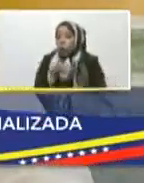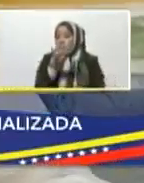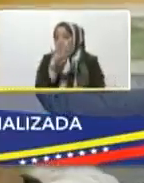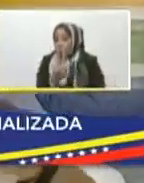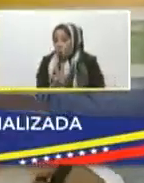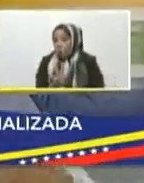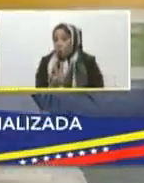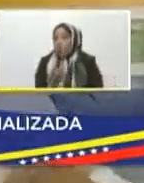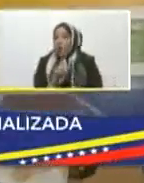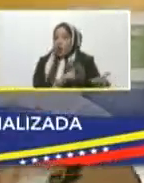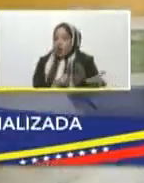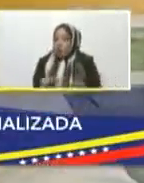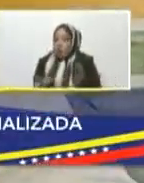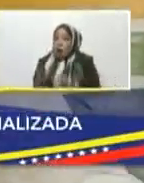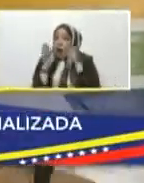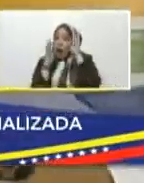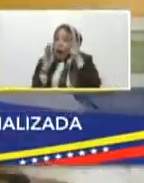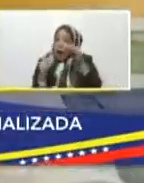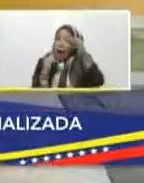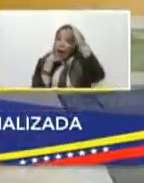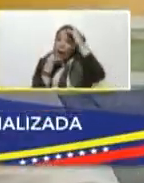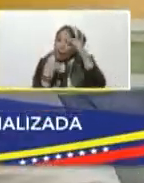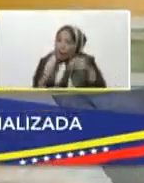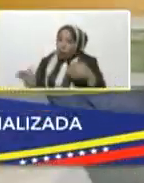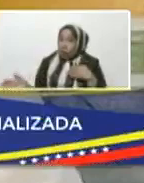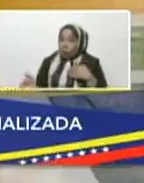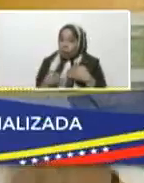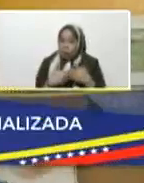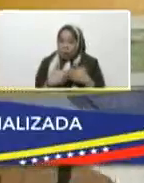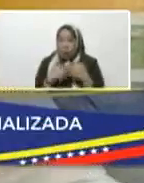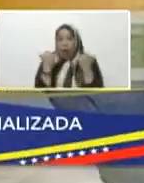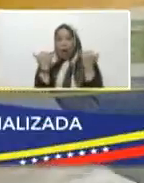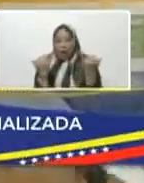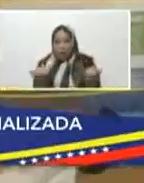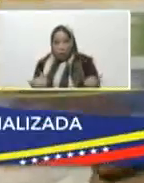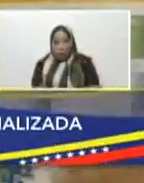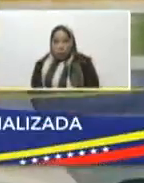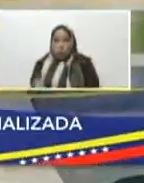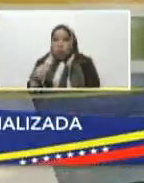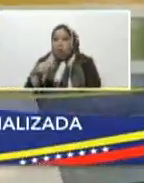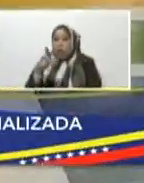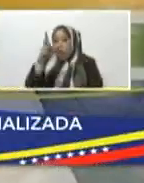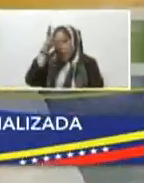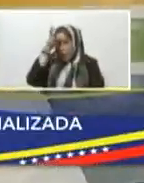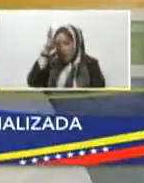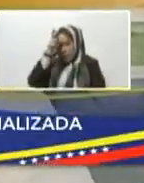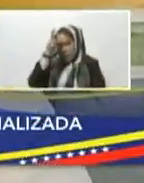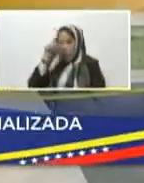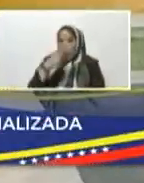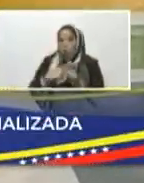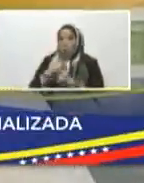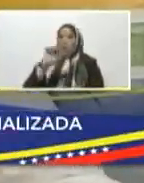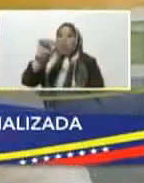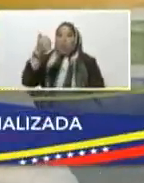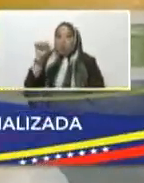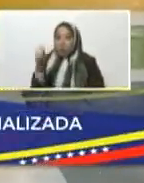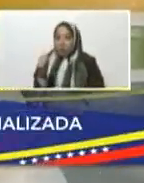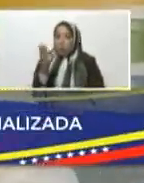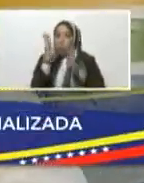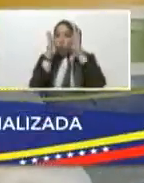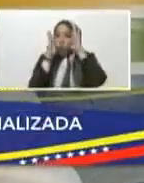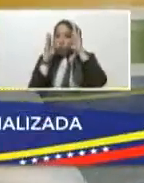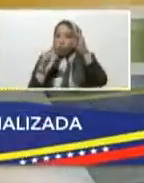casos han sido atendidos y cerrados. Es decir, en caso de salud en este momento, en el estado Falcón, por el 1x10 del buen gobierno, hemos